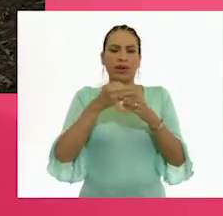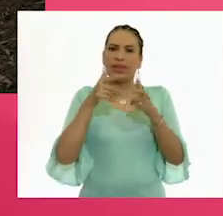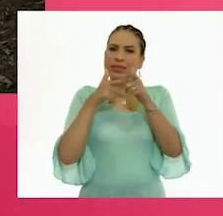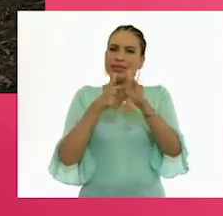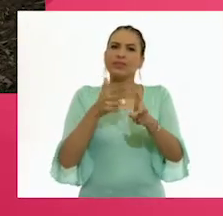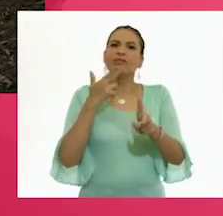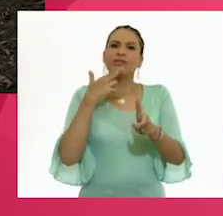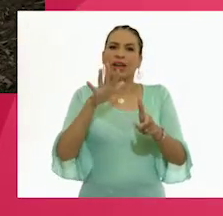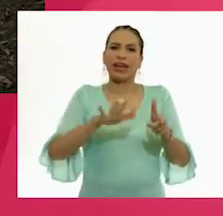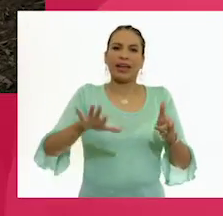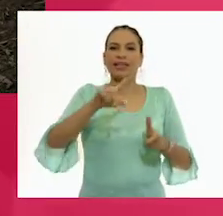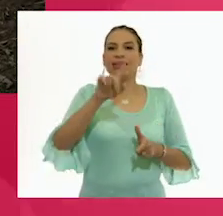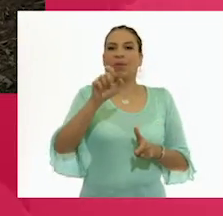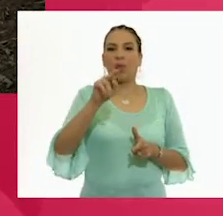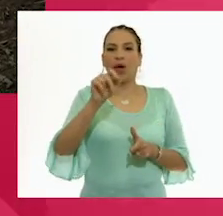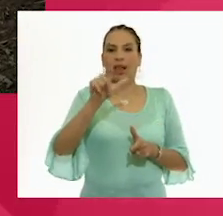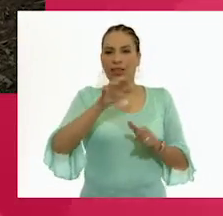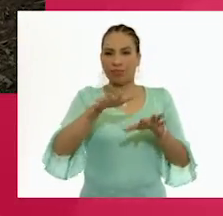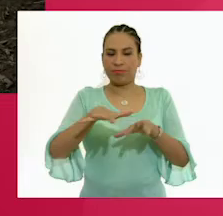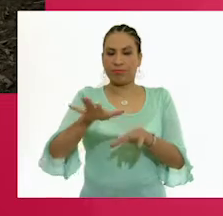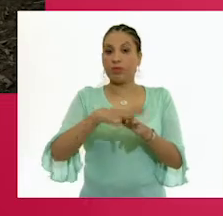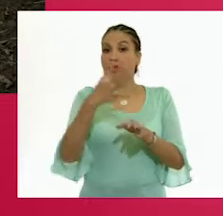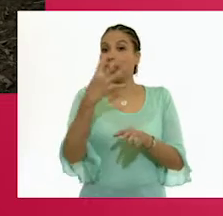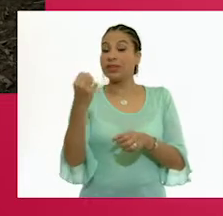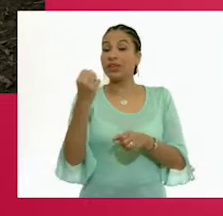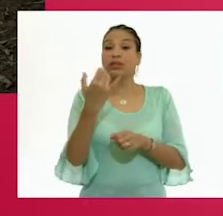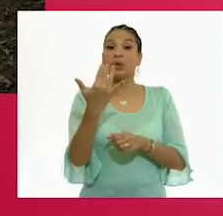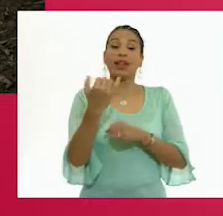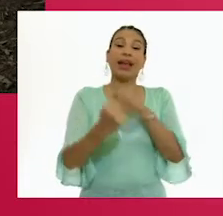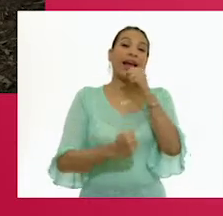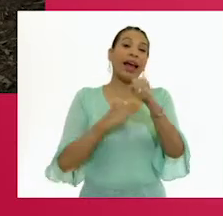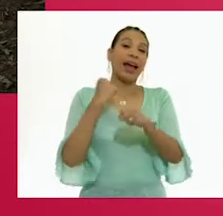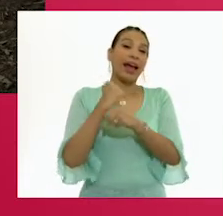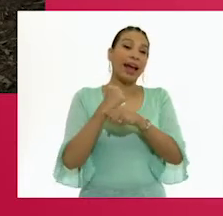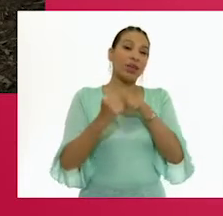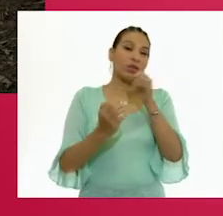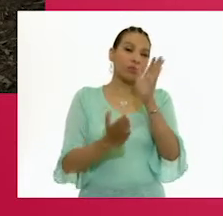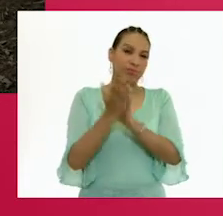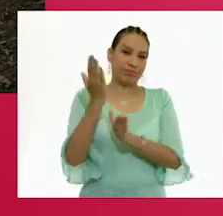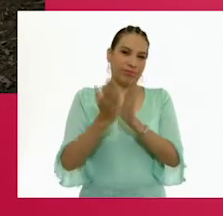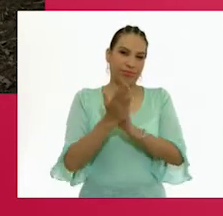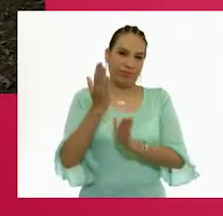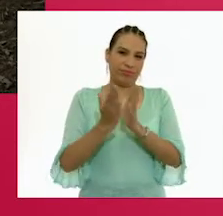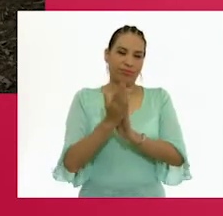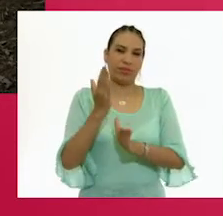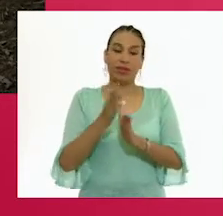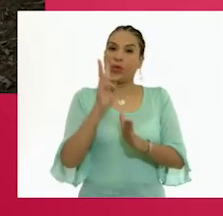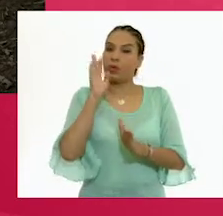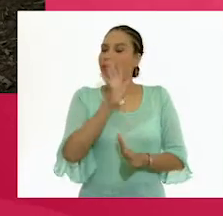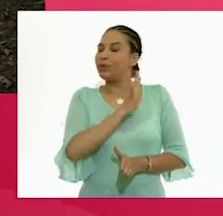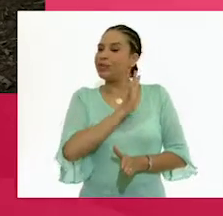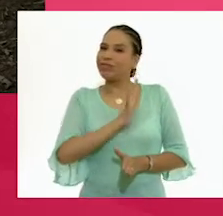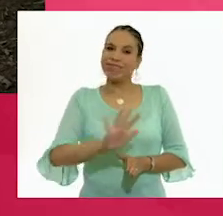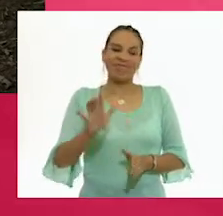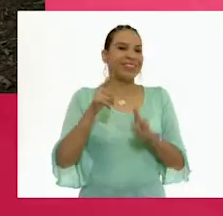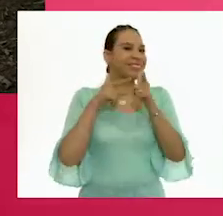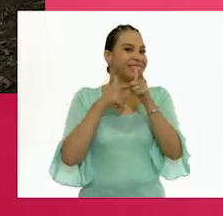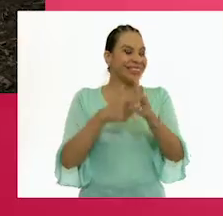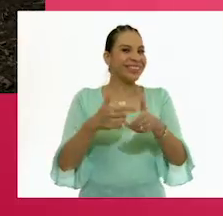el ramal a Zempoala. A casi 450 años de su construcción, increíble,